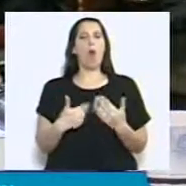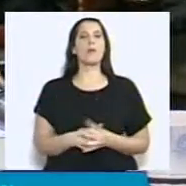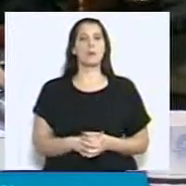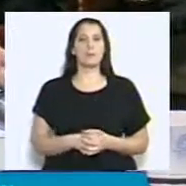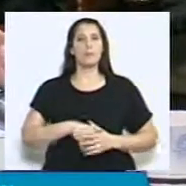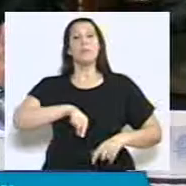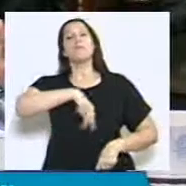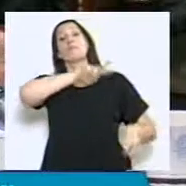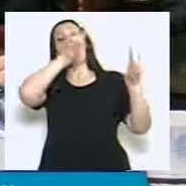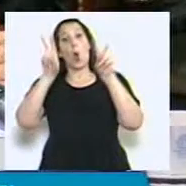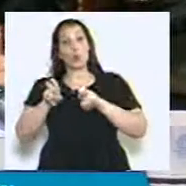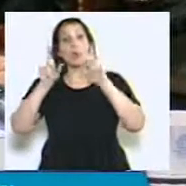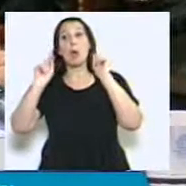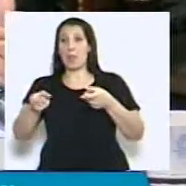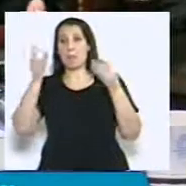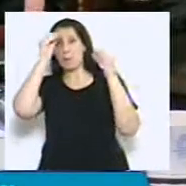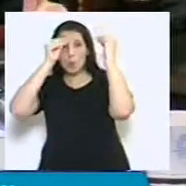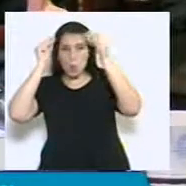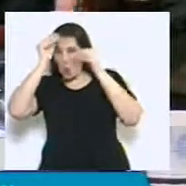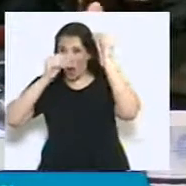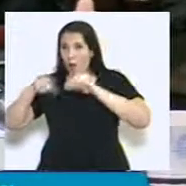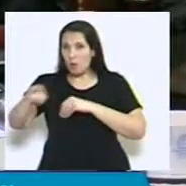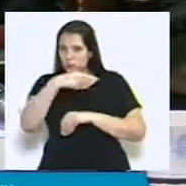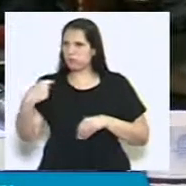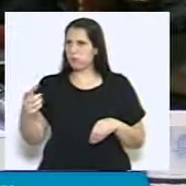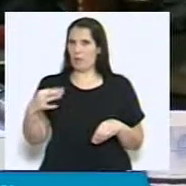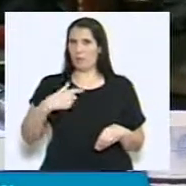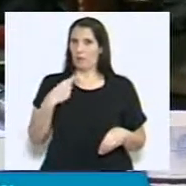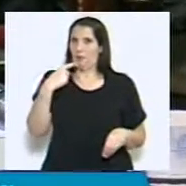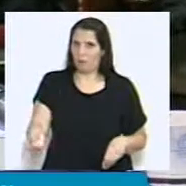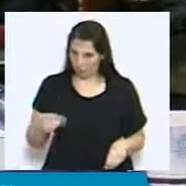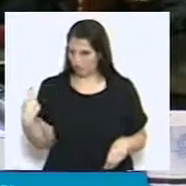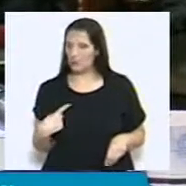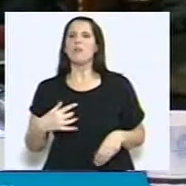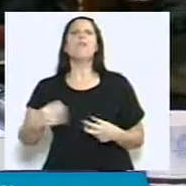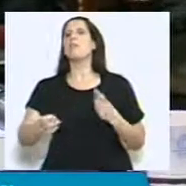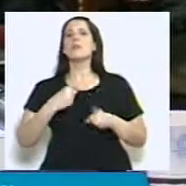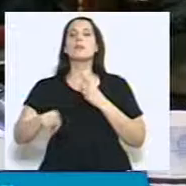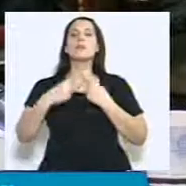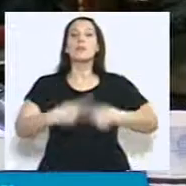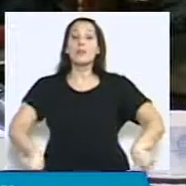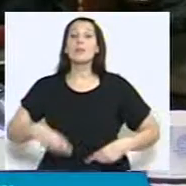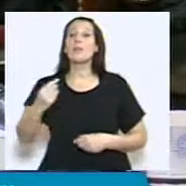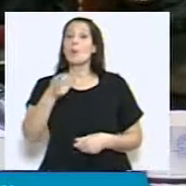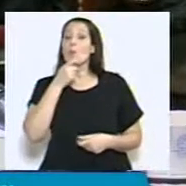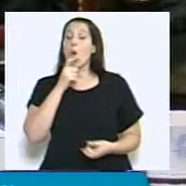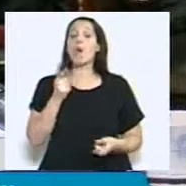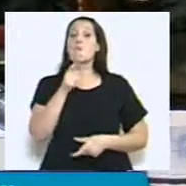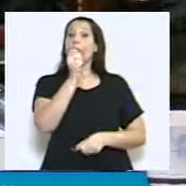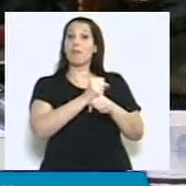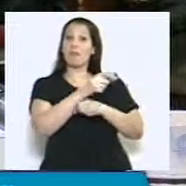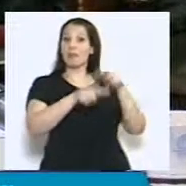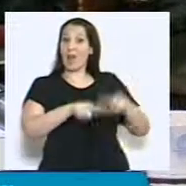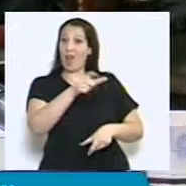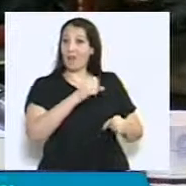que también preocupó y que merece que nosotros respondamos tiene que ver con que se le aplicaría a los trabajadores de esta